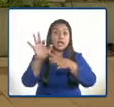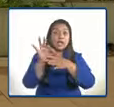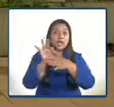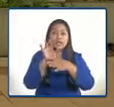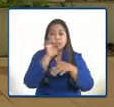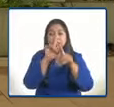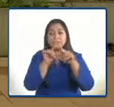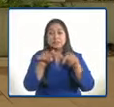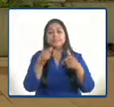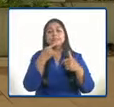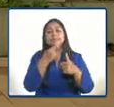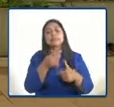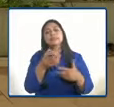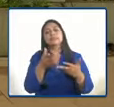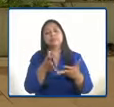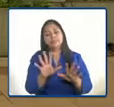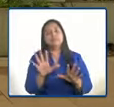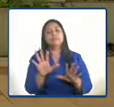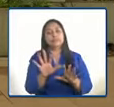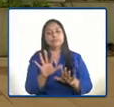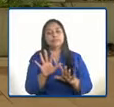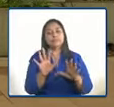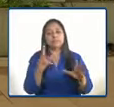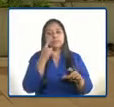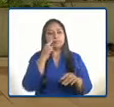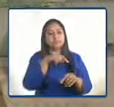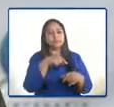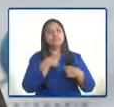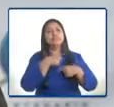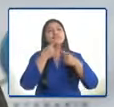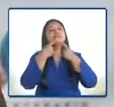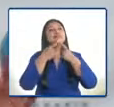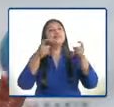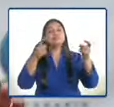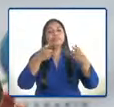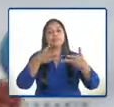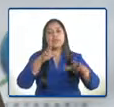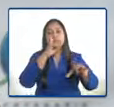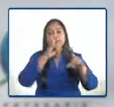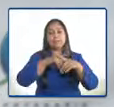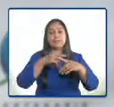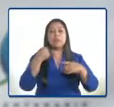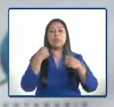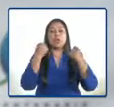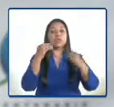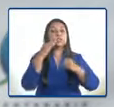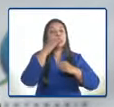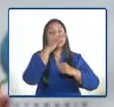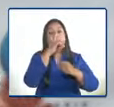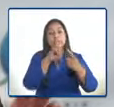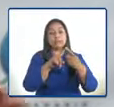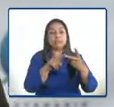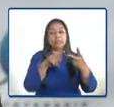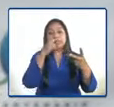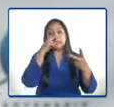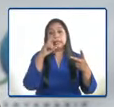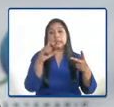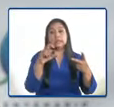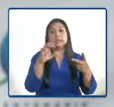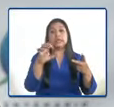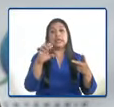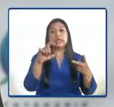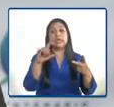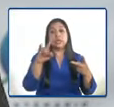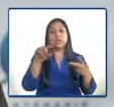en coordinación, y eso es lo que nosotros estamos mandando el mensaje, que Fuerza Aérea, así como Tecún Humán, estamos listos para